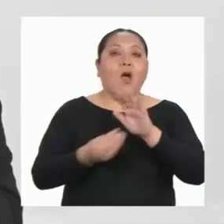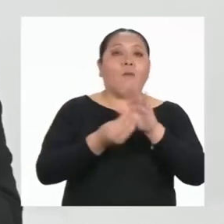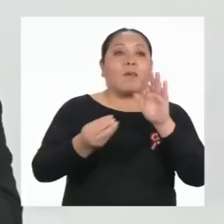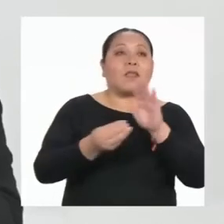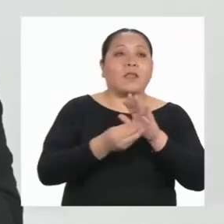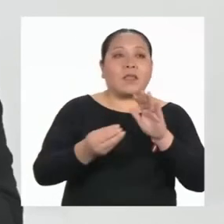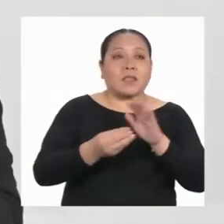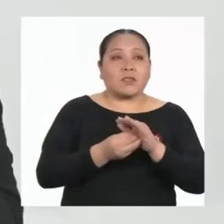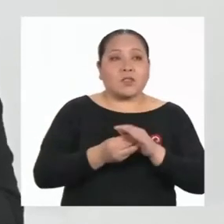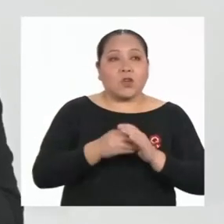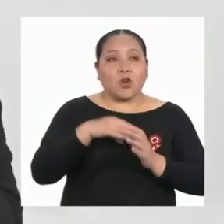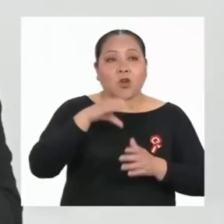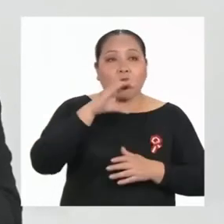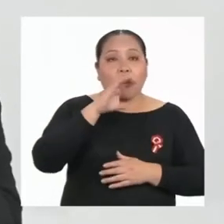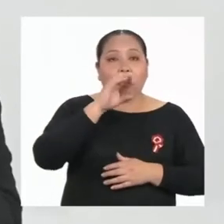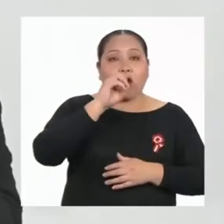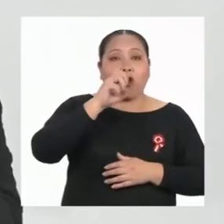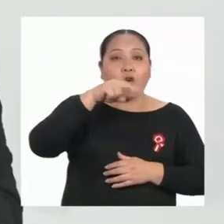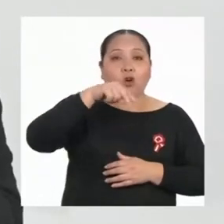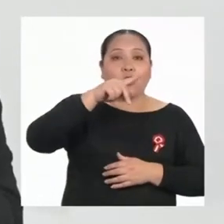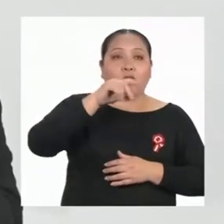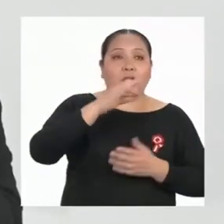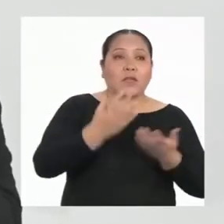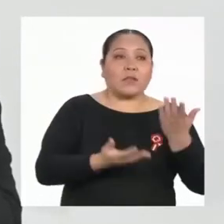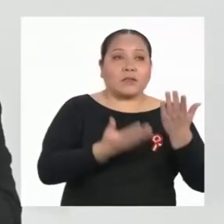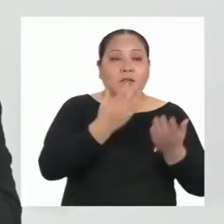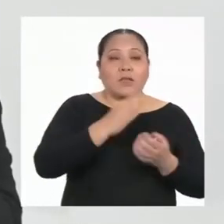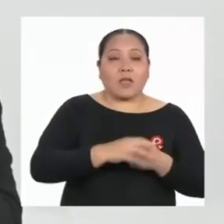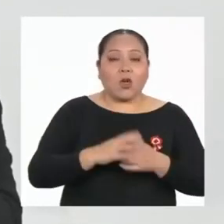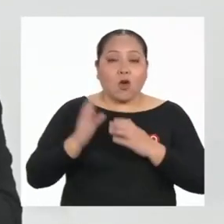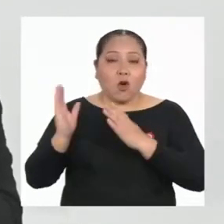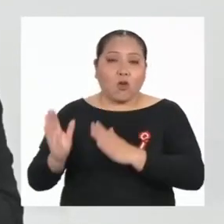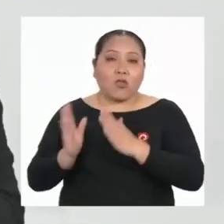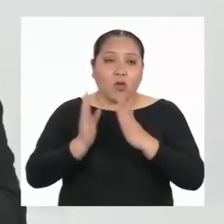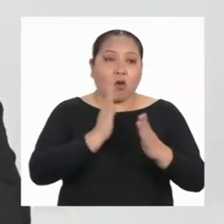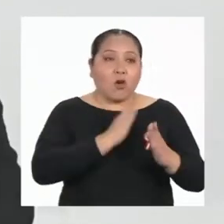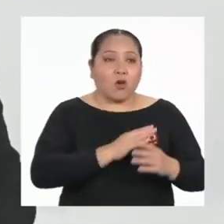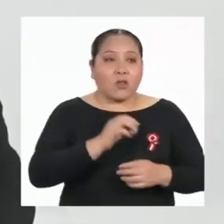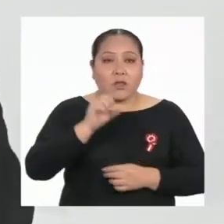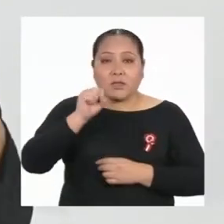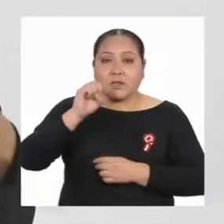de contraste, de orden o de